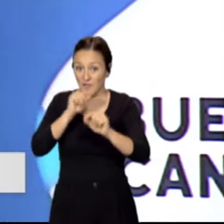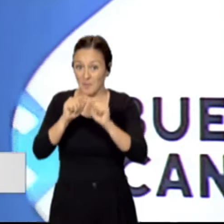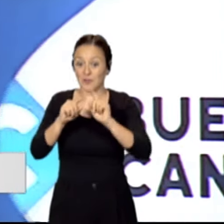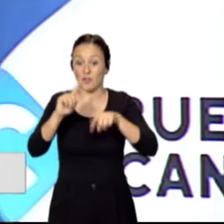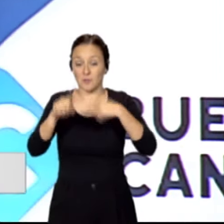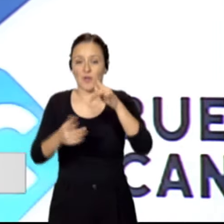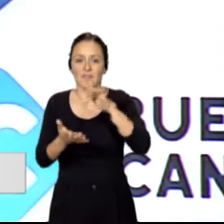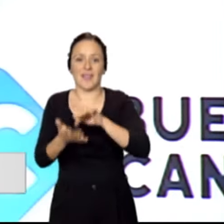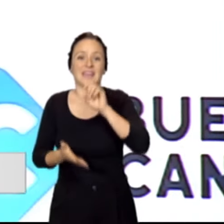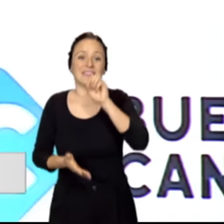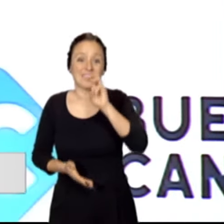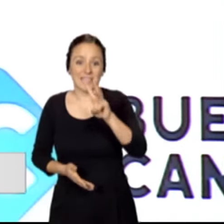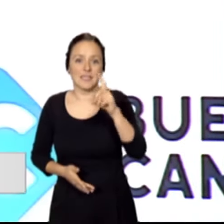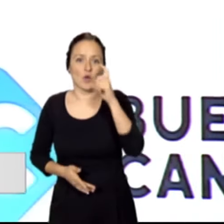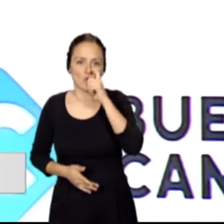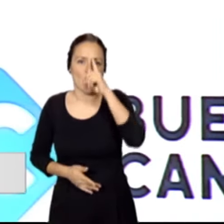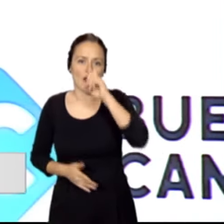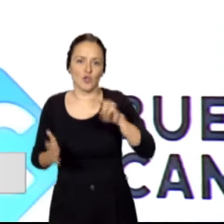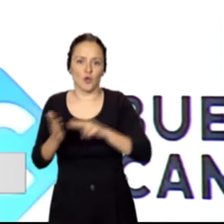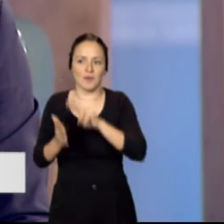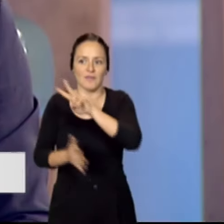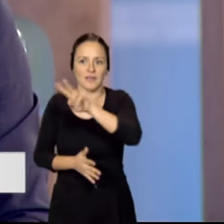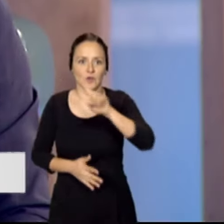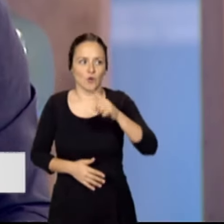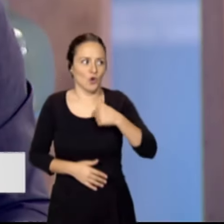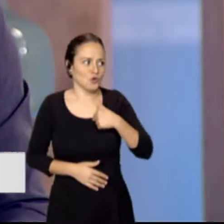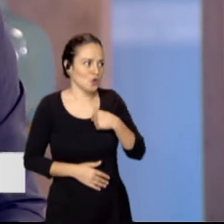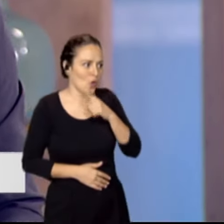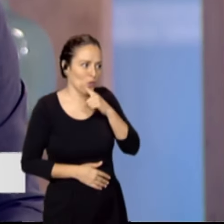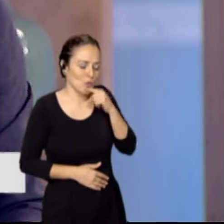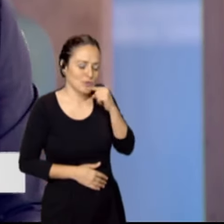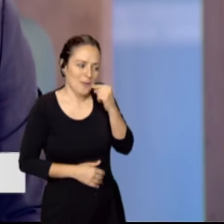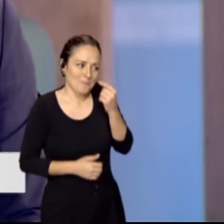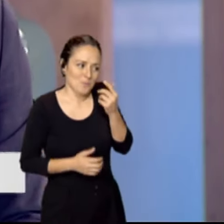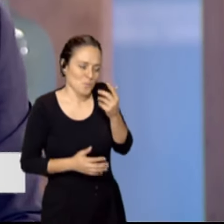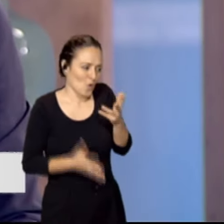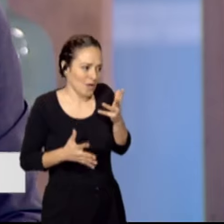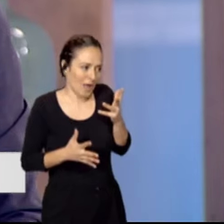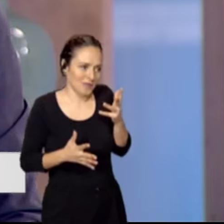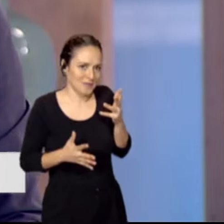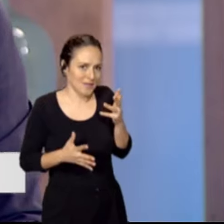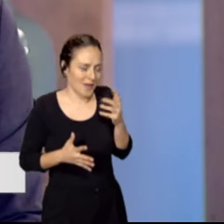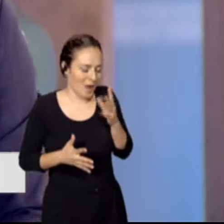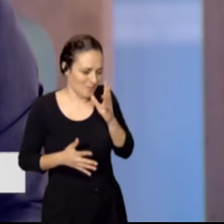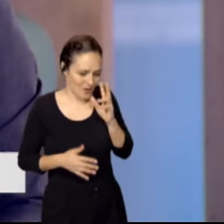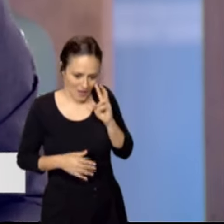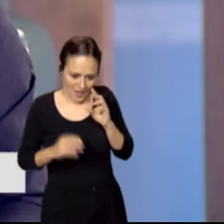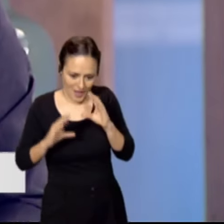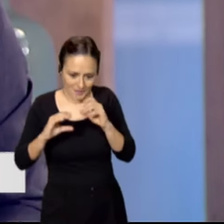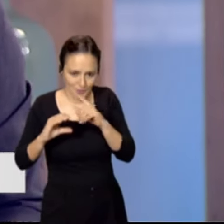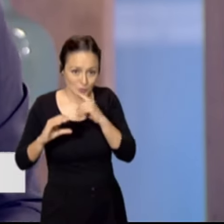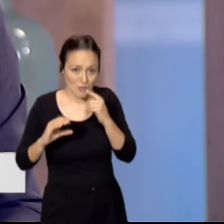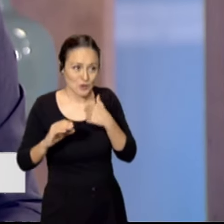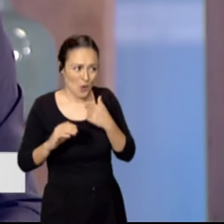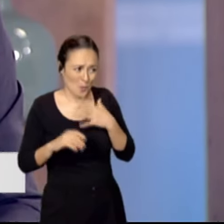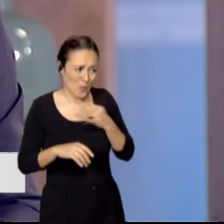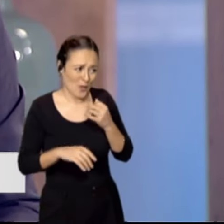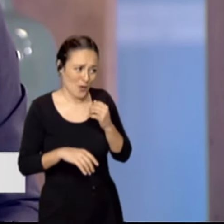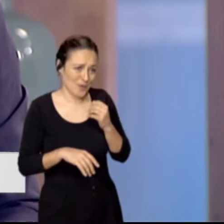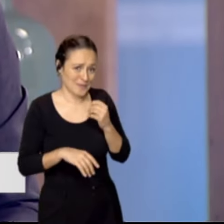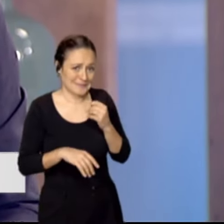2021 Exactamente Bueno yo que soy un goloso estoy consolado nada más que viendo las tartas voy a abusar de tu generosidad te voy a